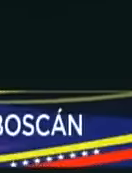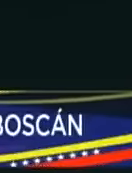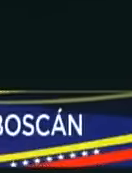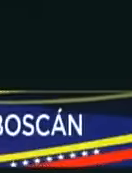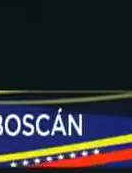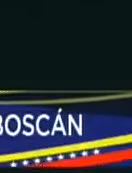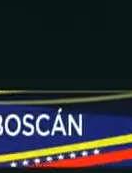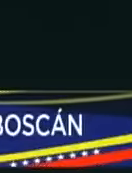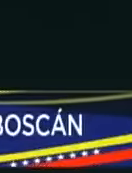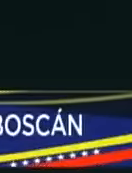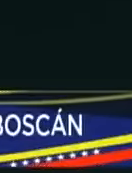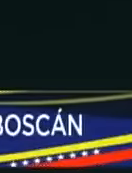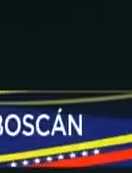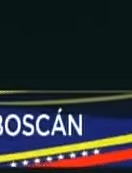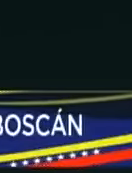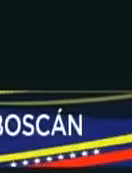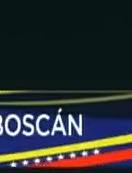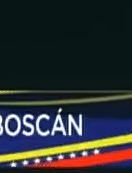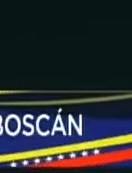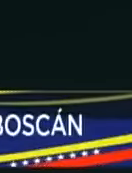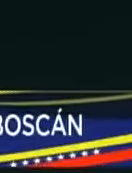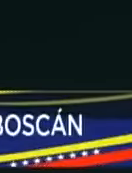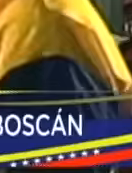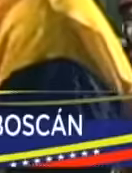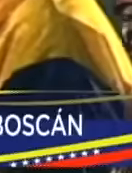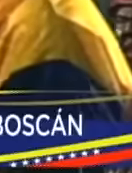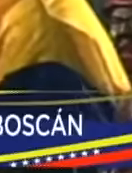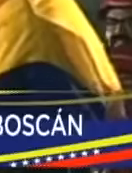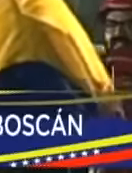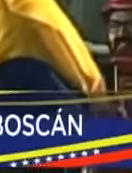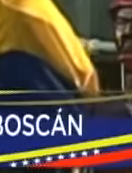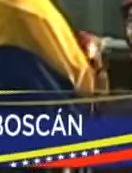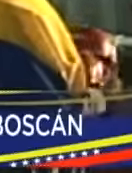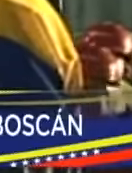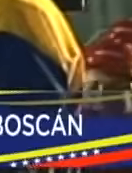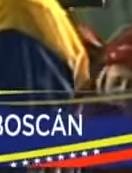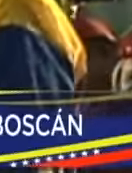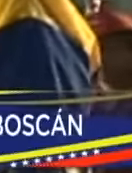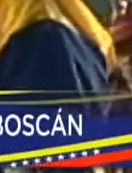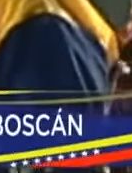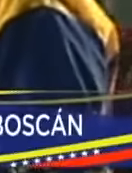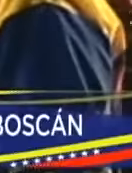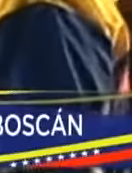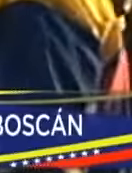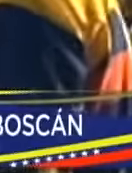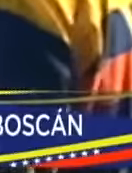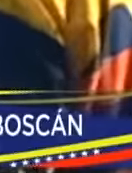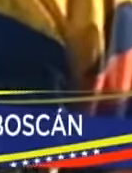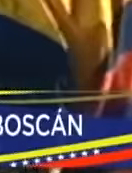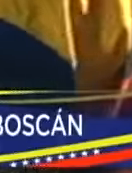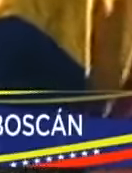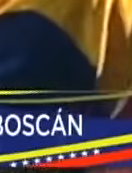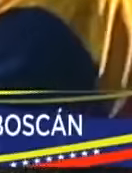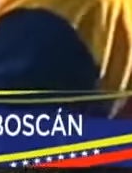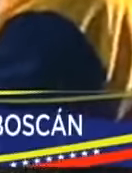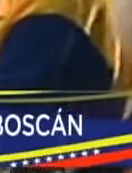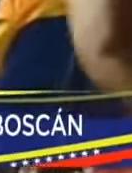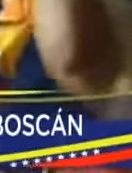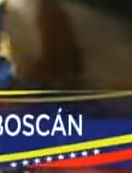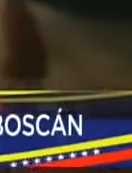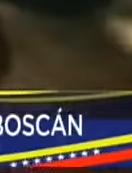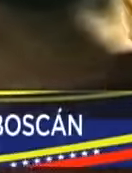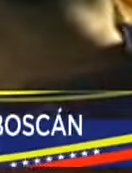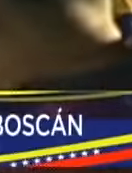revolución. Justamente, Boris, en la página de PDVSA informaba la estatal petrolera que justamente Petro